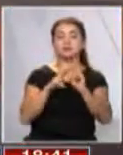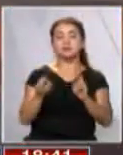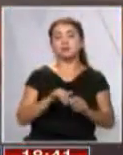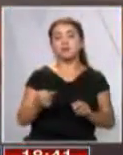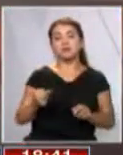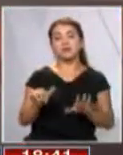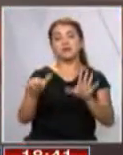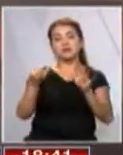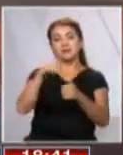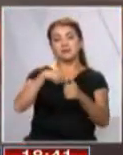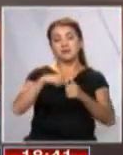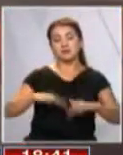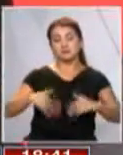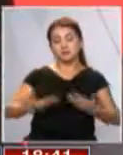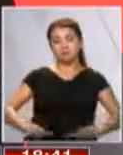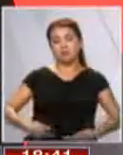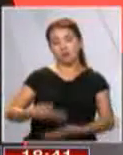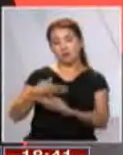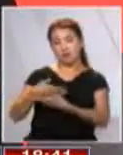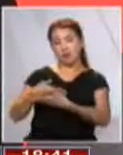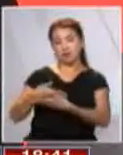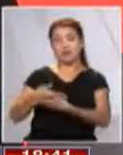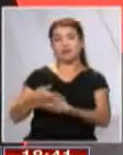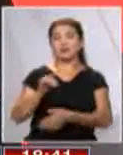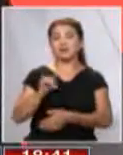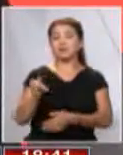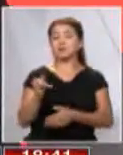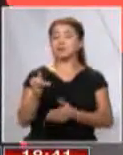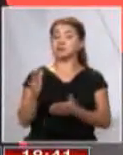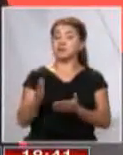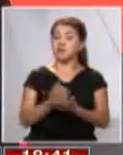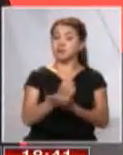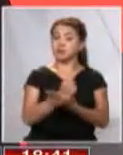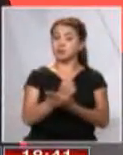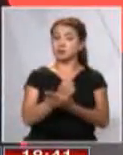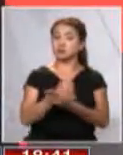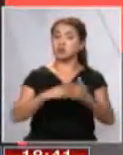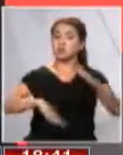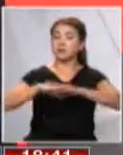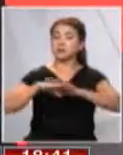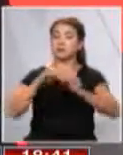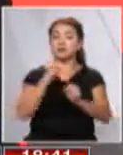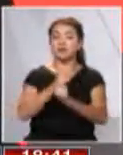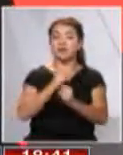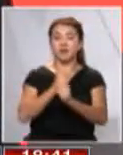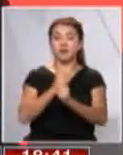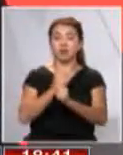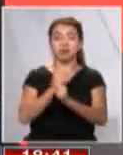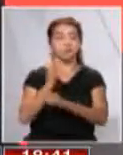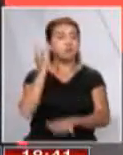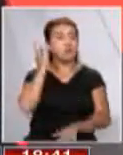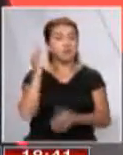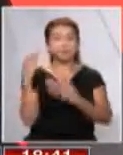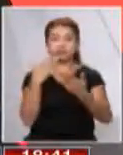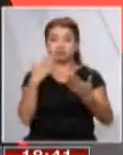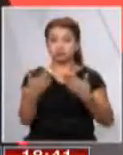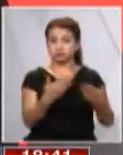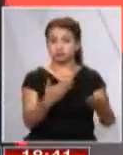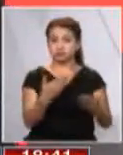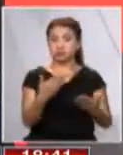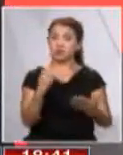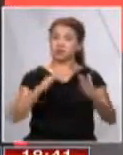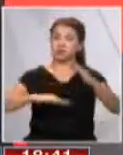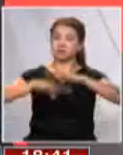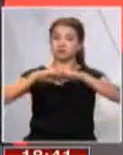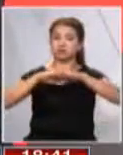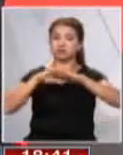política social emblemática se alcanzó en forma histórica la cantidad de empleos para mujeres en forma histórica la cantidad de mujeres